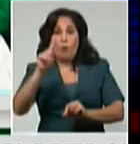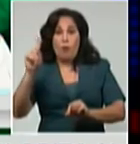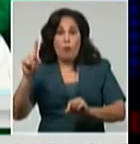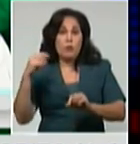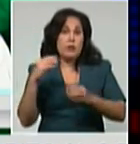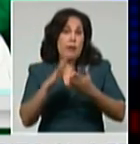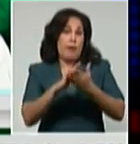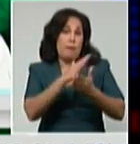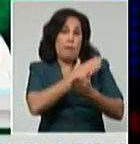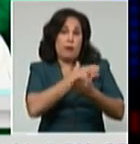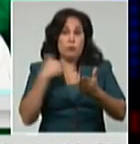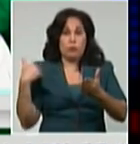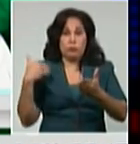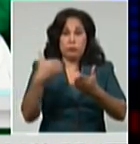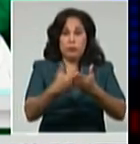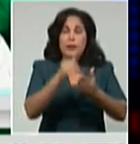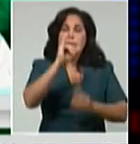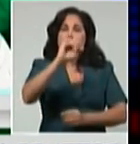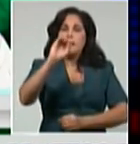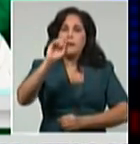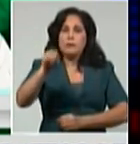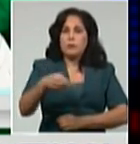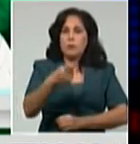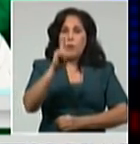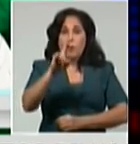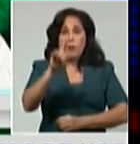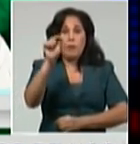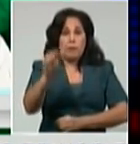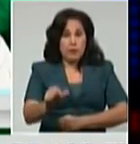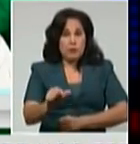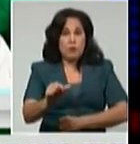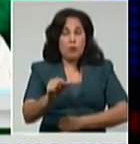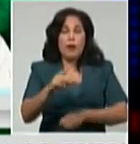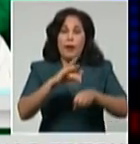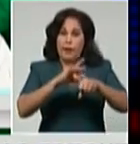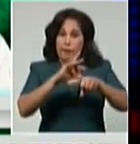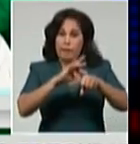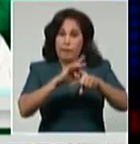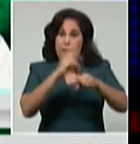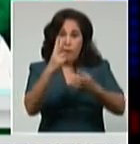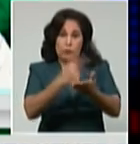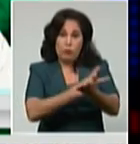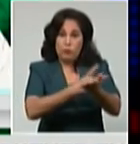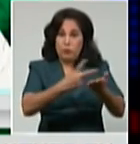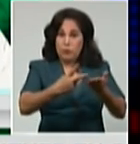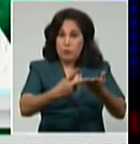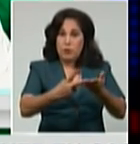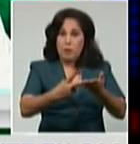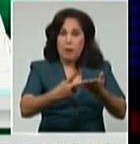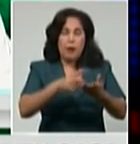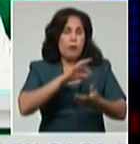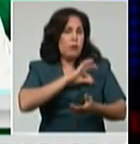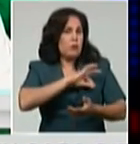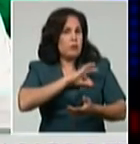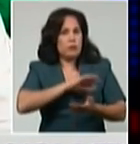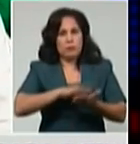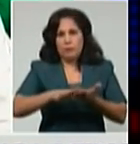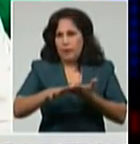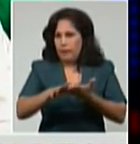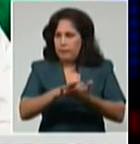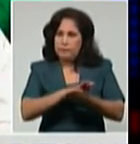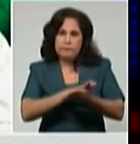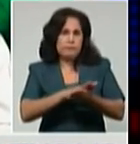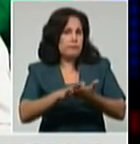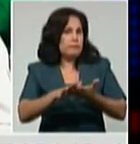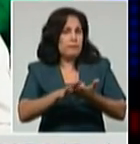el 60,9% de los diagnosticados en los últimos 15 días pues han estado totalmente asintomáticos